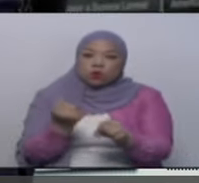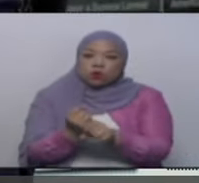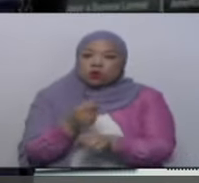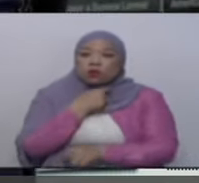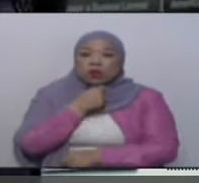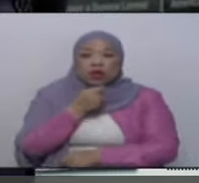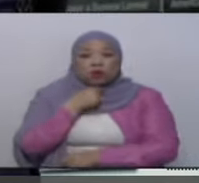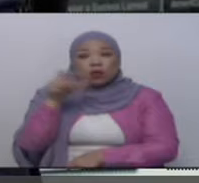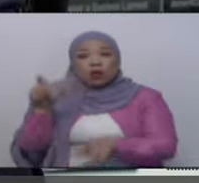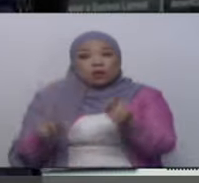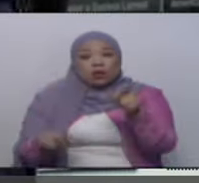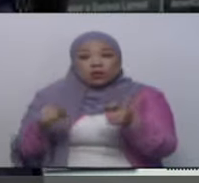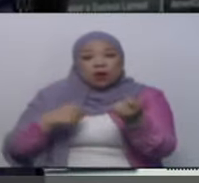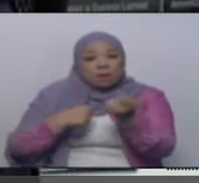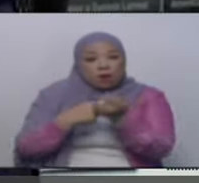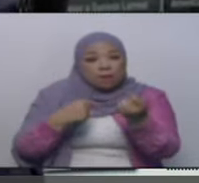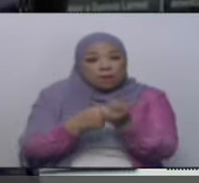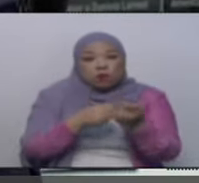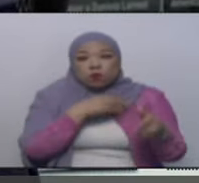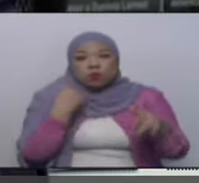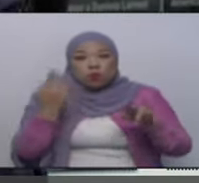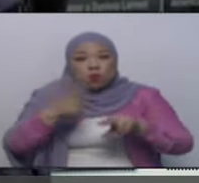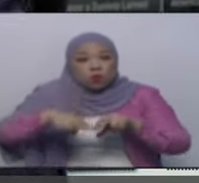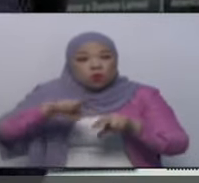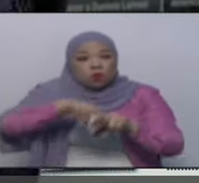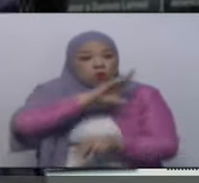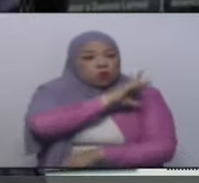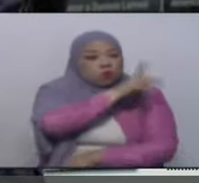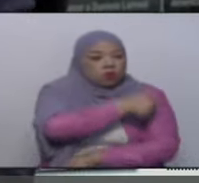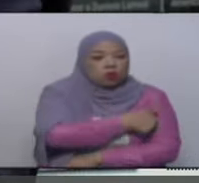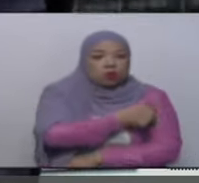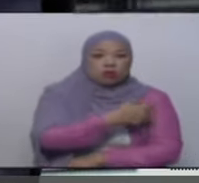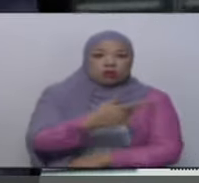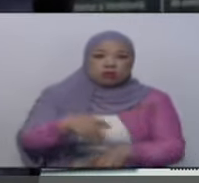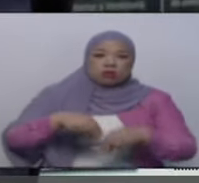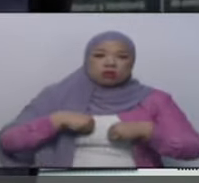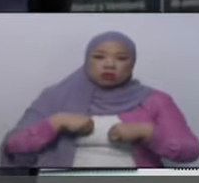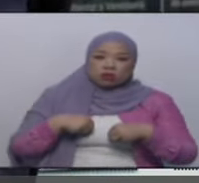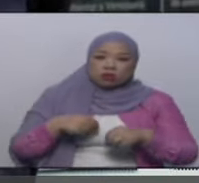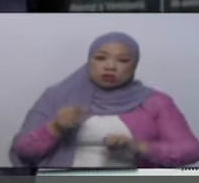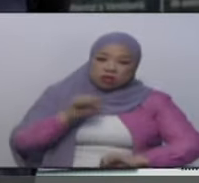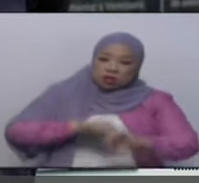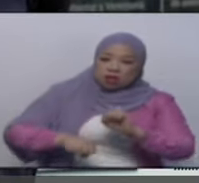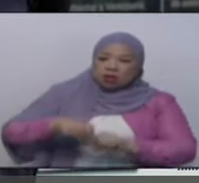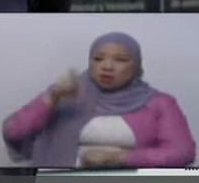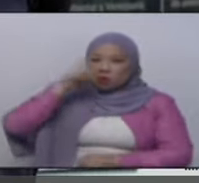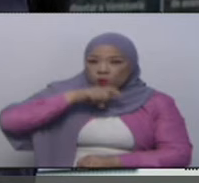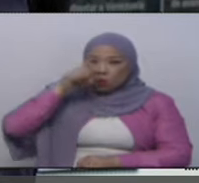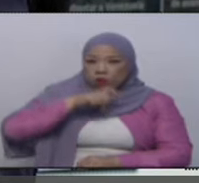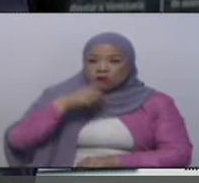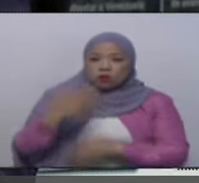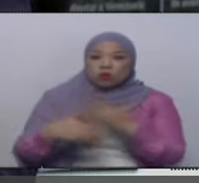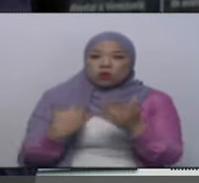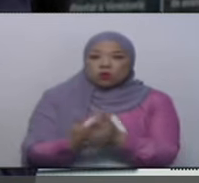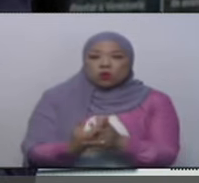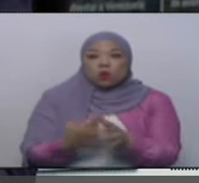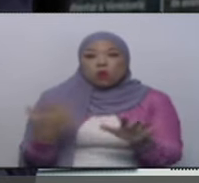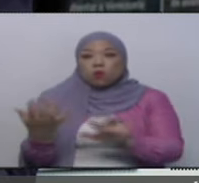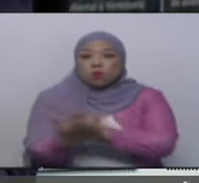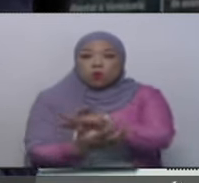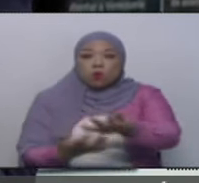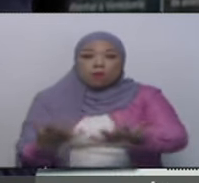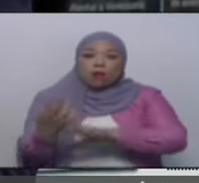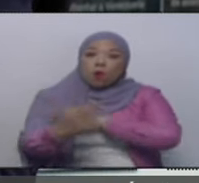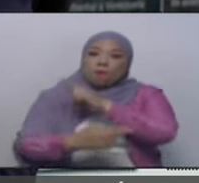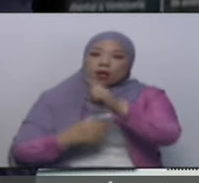Apoyar el asesinato de Palestina es ser antisemita. y se convirtió en un gran conflicto de la humanidad.